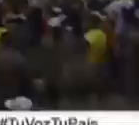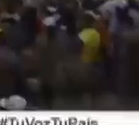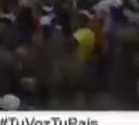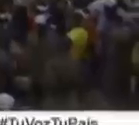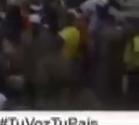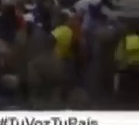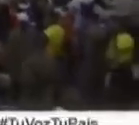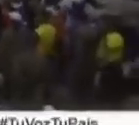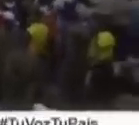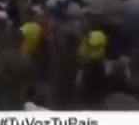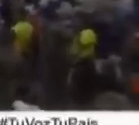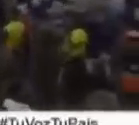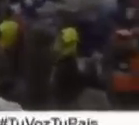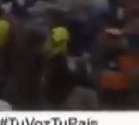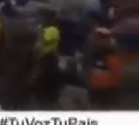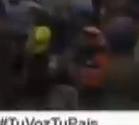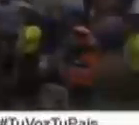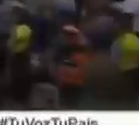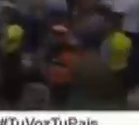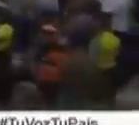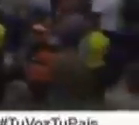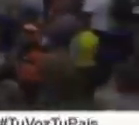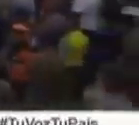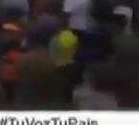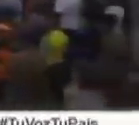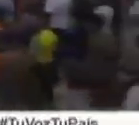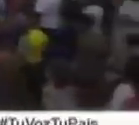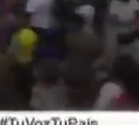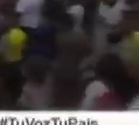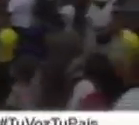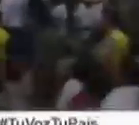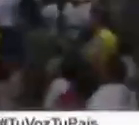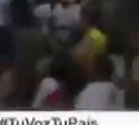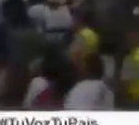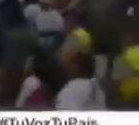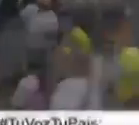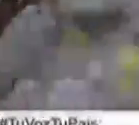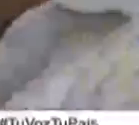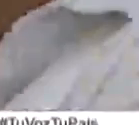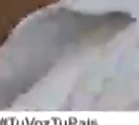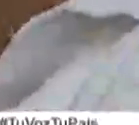de la República, Rafael Correa, en el Festival de la Revolución, desarrollado el